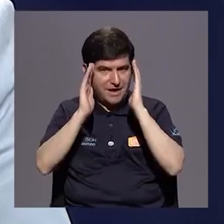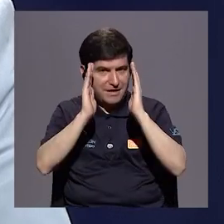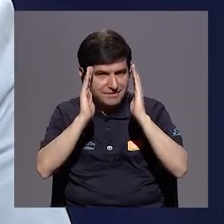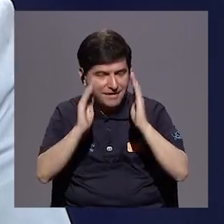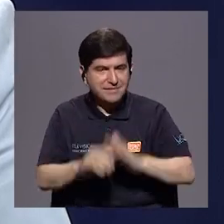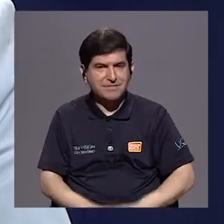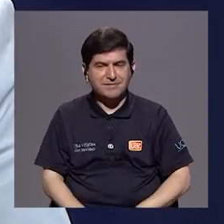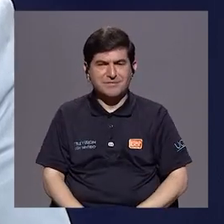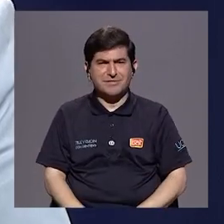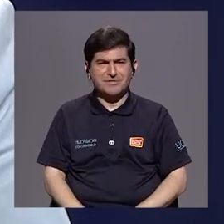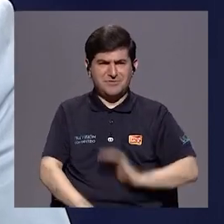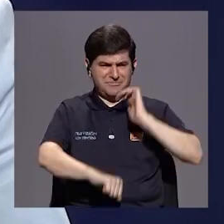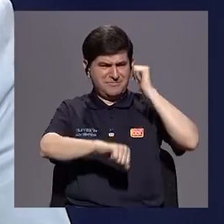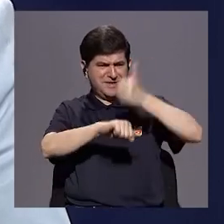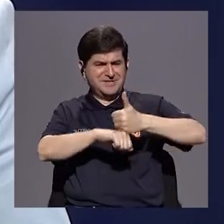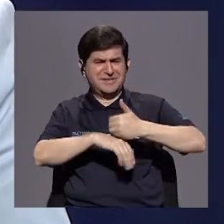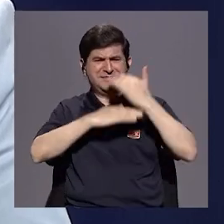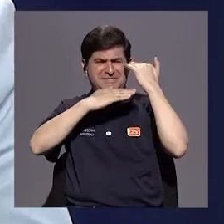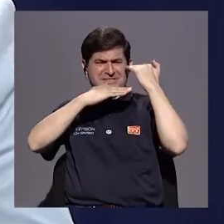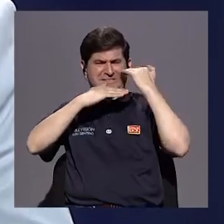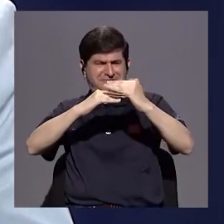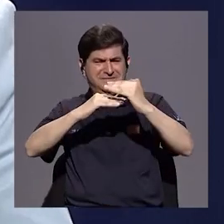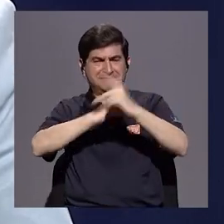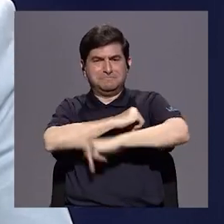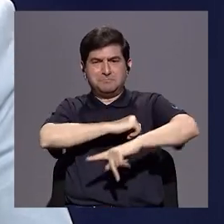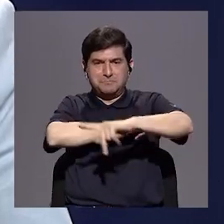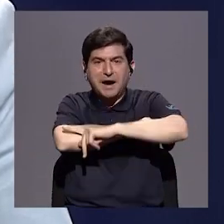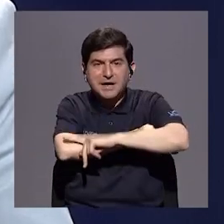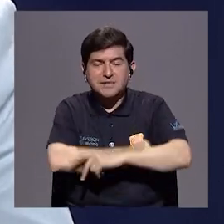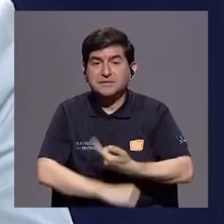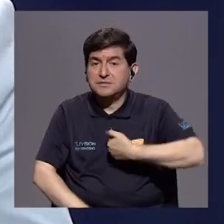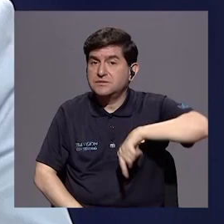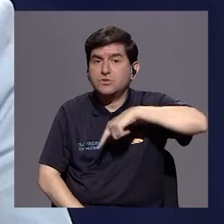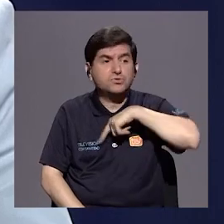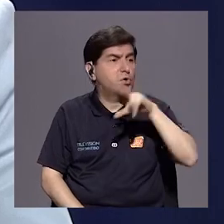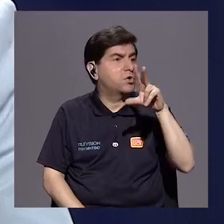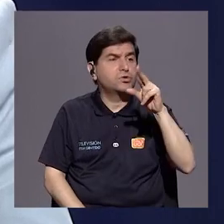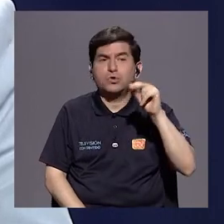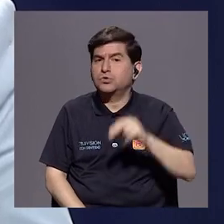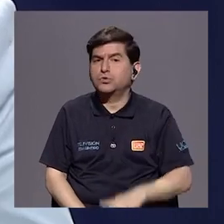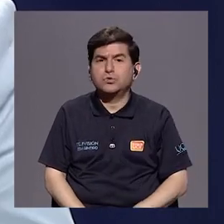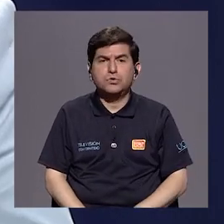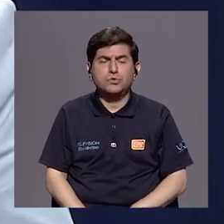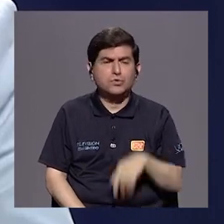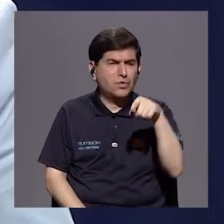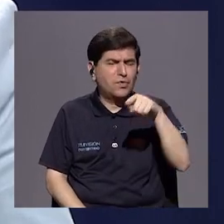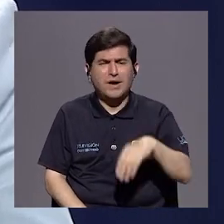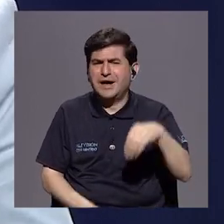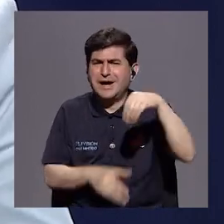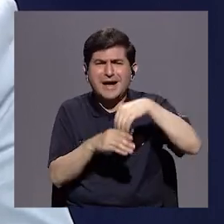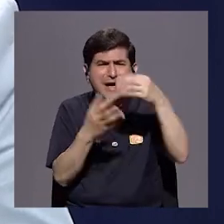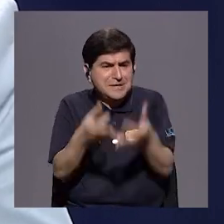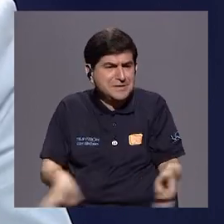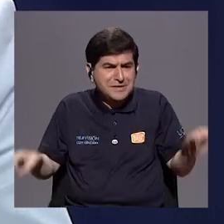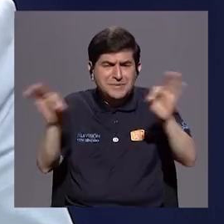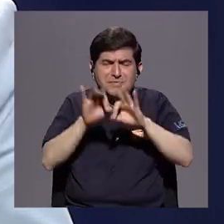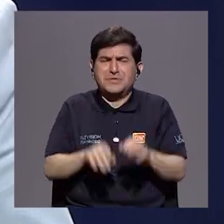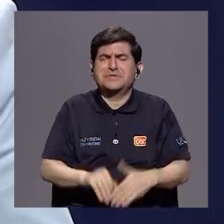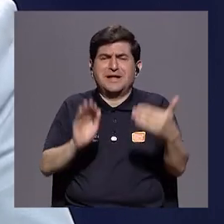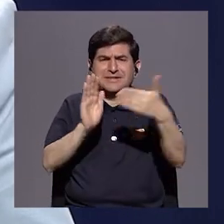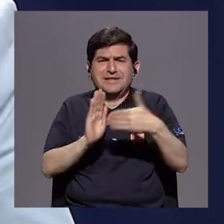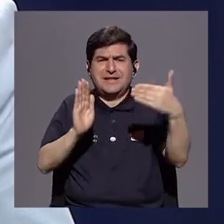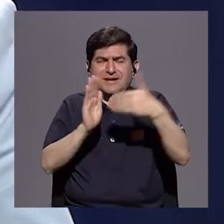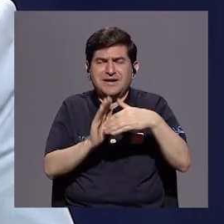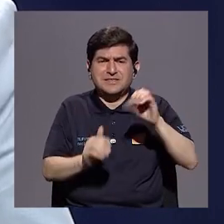una obligación de imponernos una restricción país porque no somos los que contribuimos de manera más significativa a